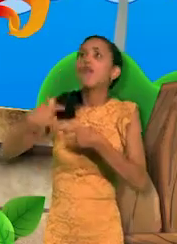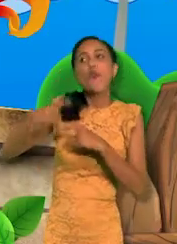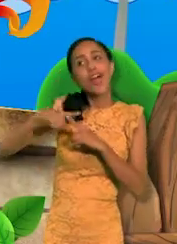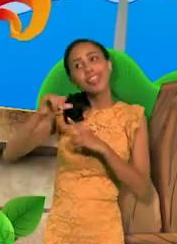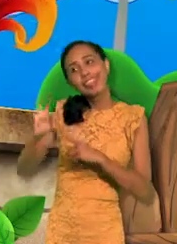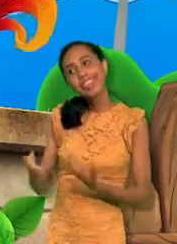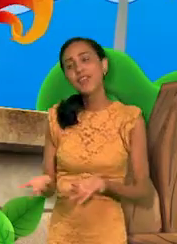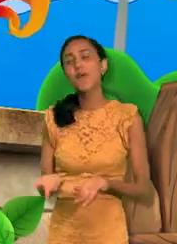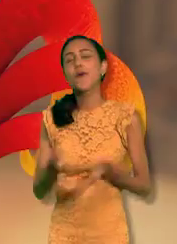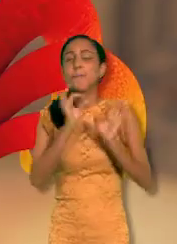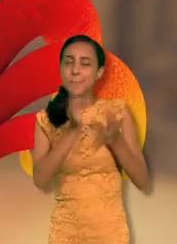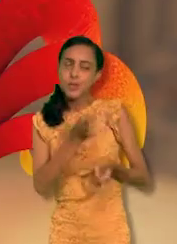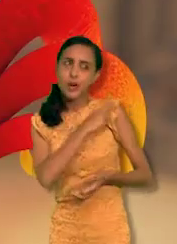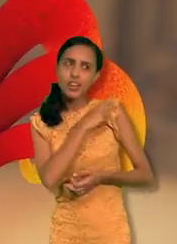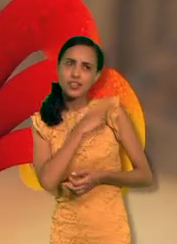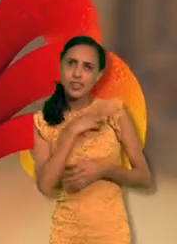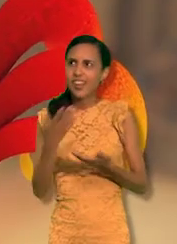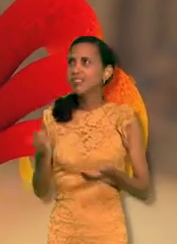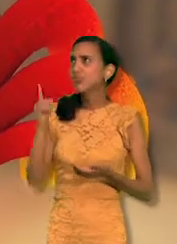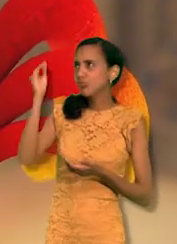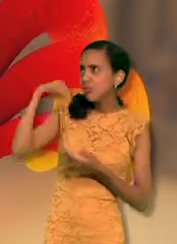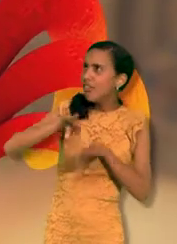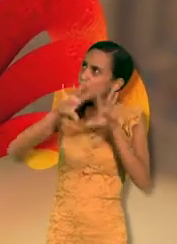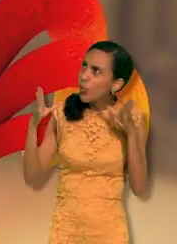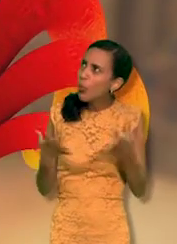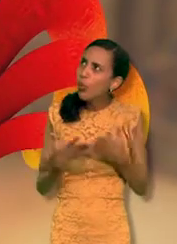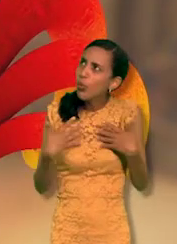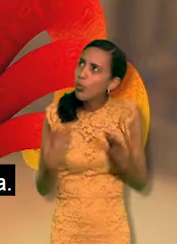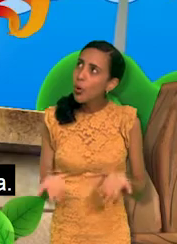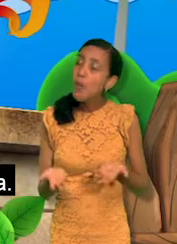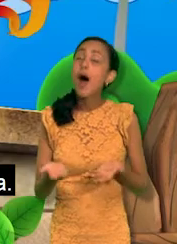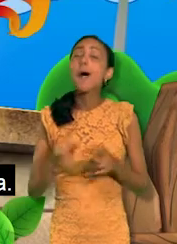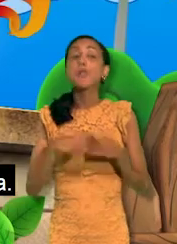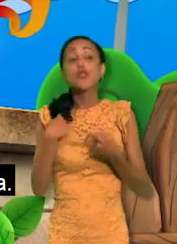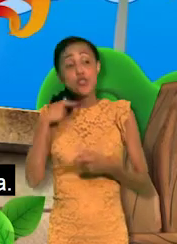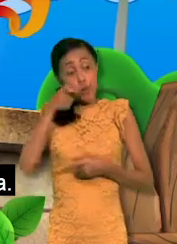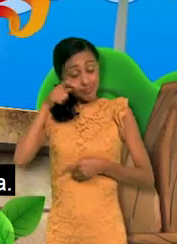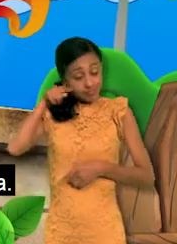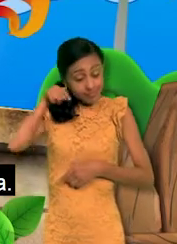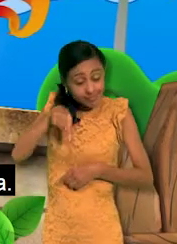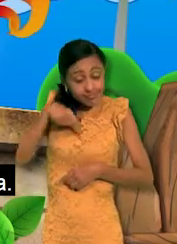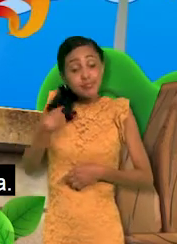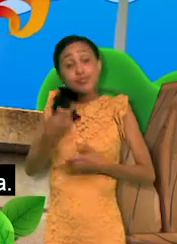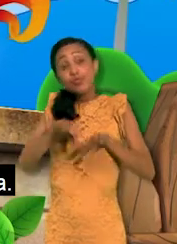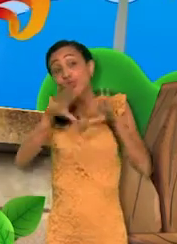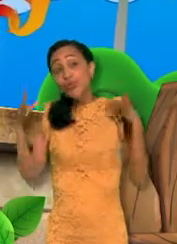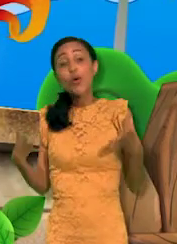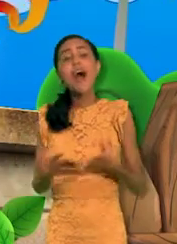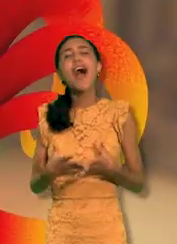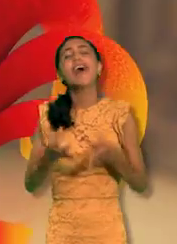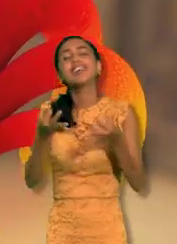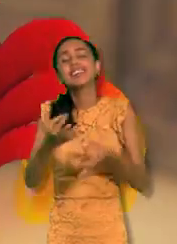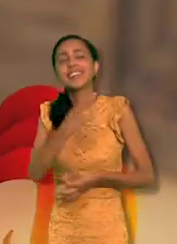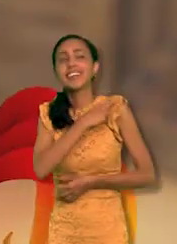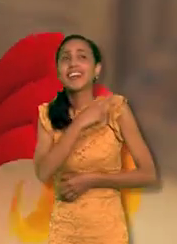Perico! ¡Exactamente! ¿Y tú cómo sabes todo eso? Porque lo he estado viendo desde aquí arriba. ¡Ah,